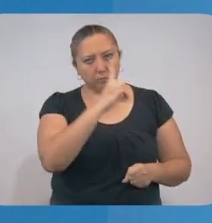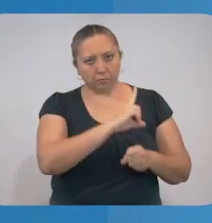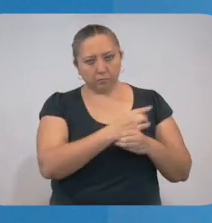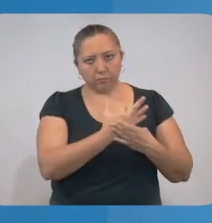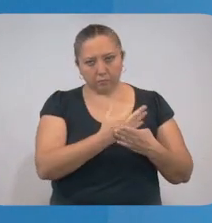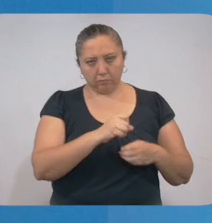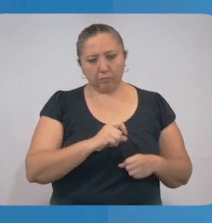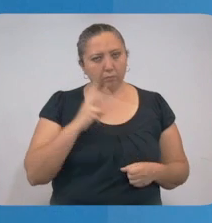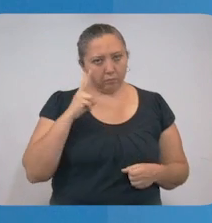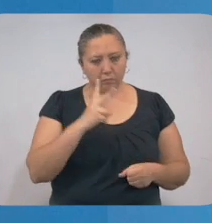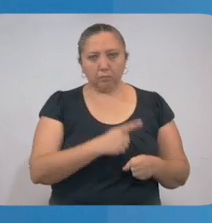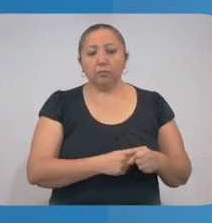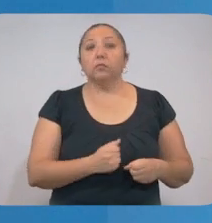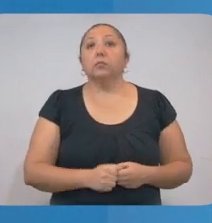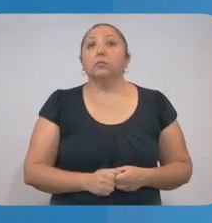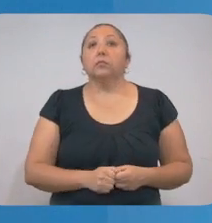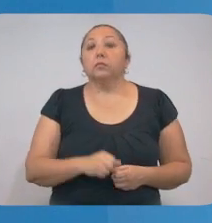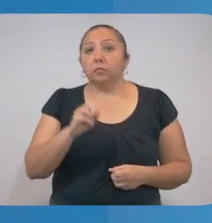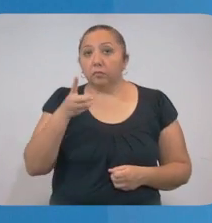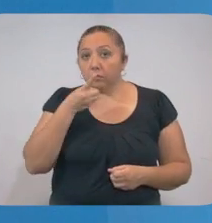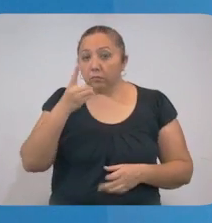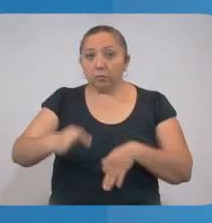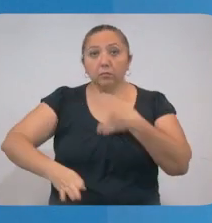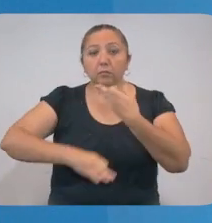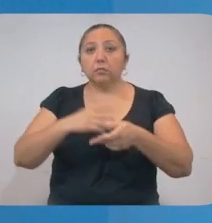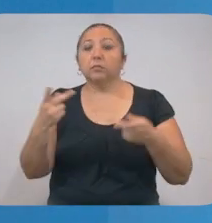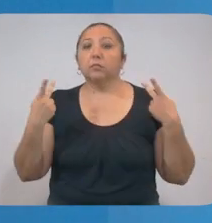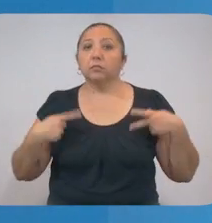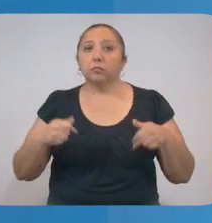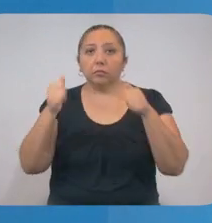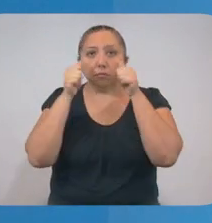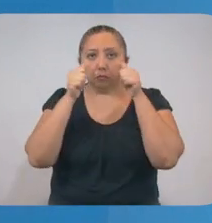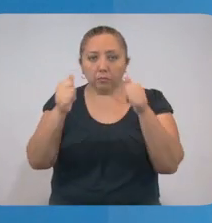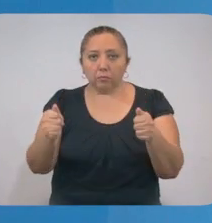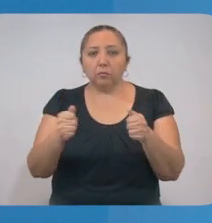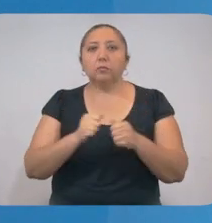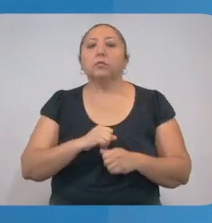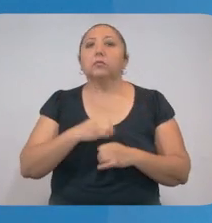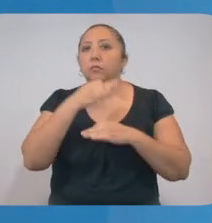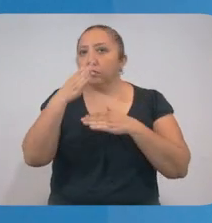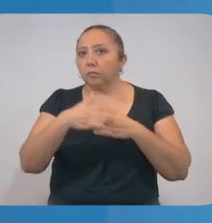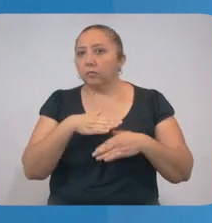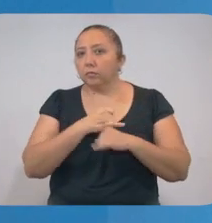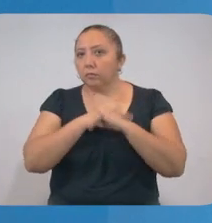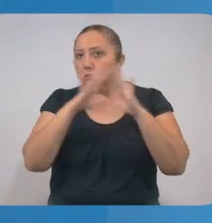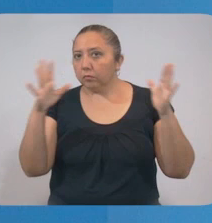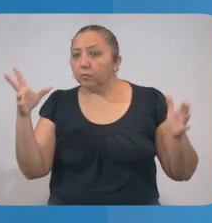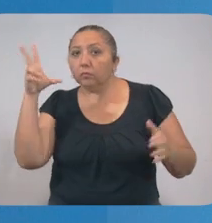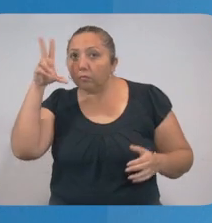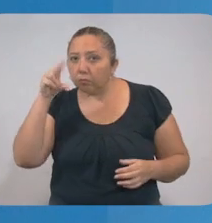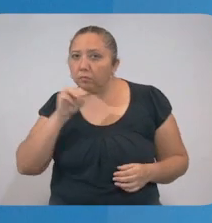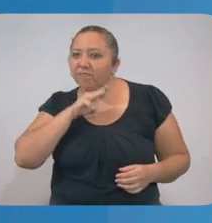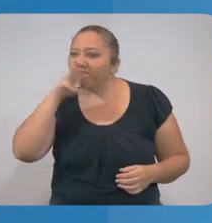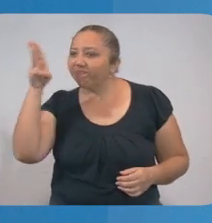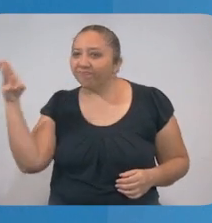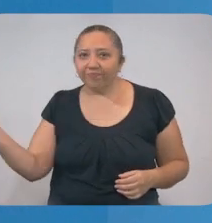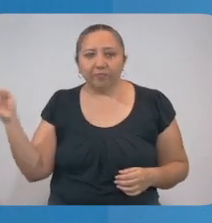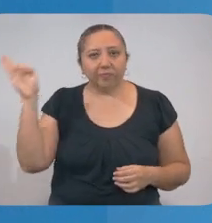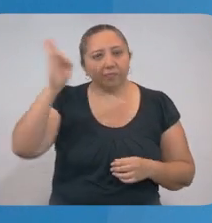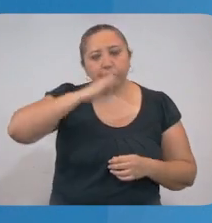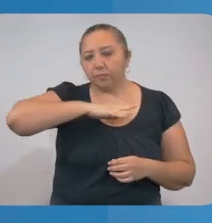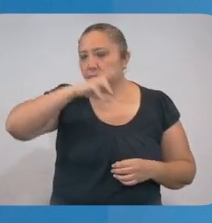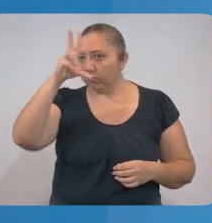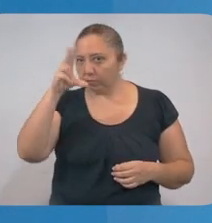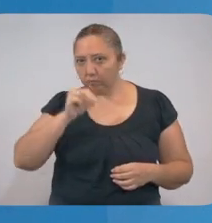800-982-2826 ich español yetelich maya kunuka letano. Vale, chen hutial mako, kuchik pahaltio le kohandil coronavirus COVID-19. Ulag